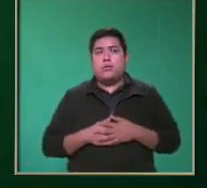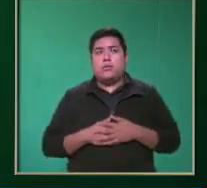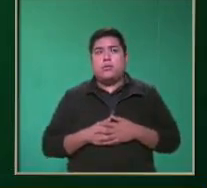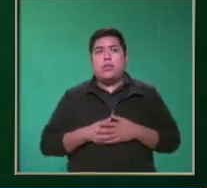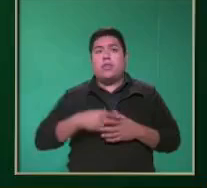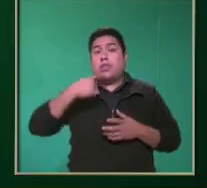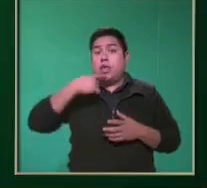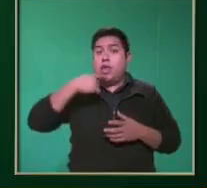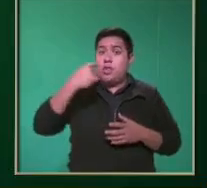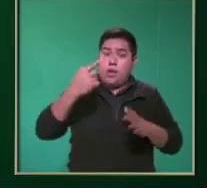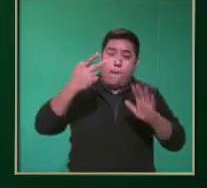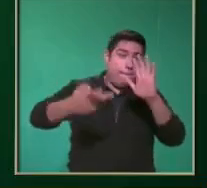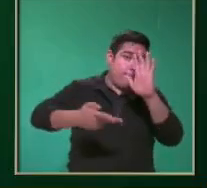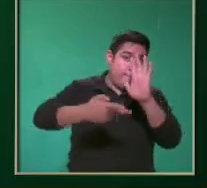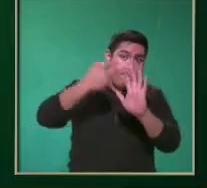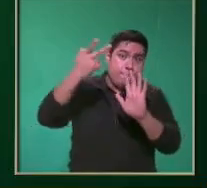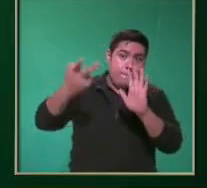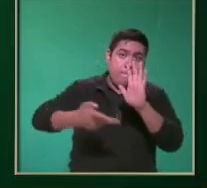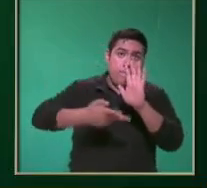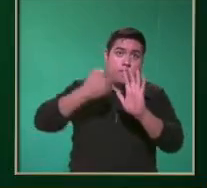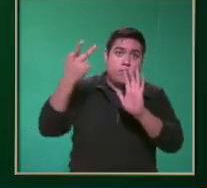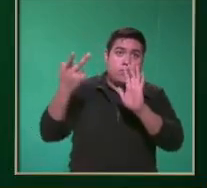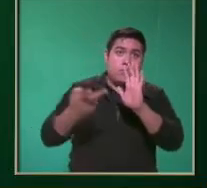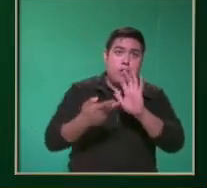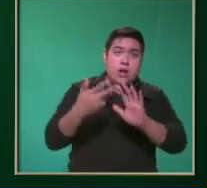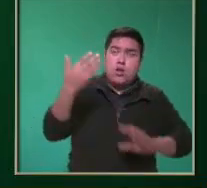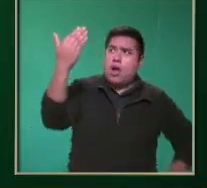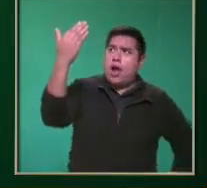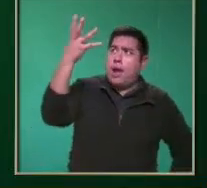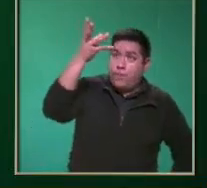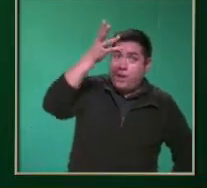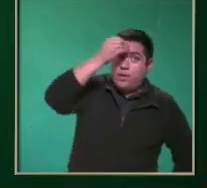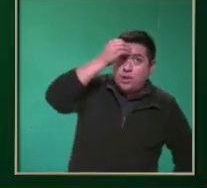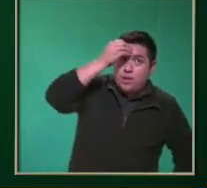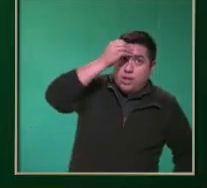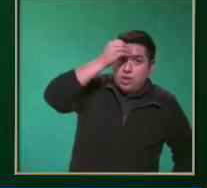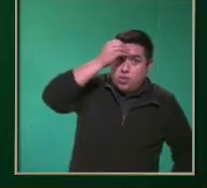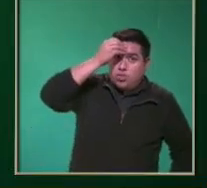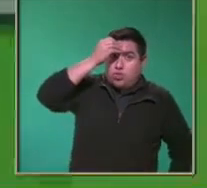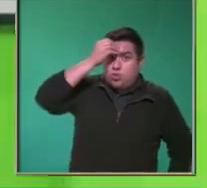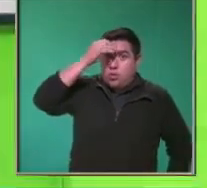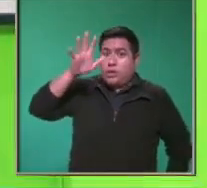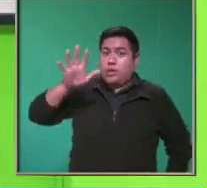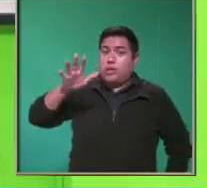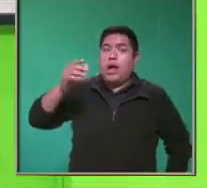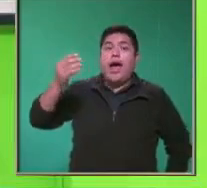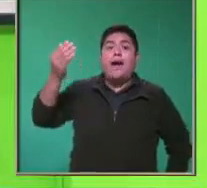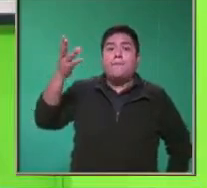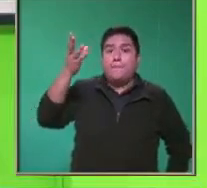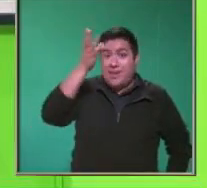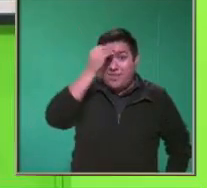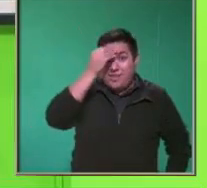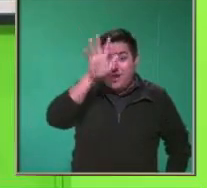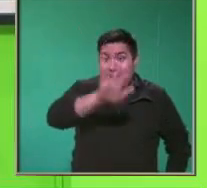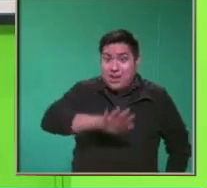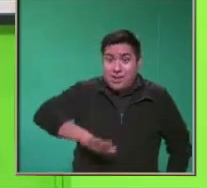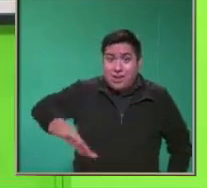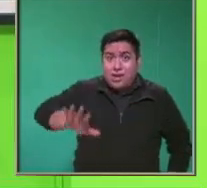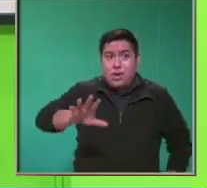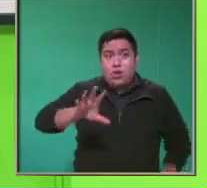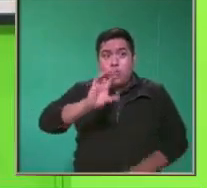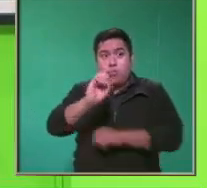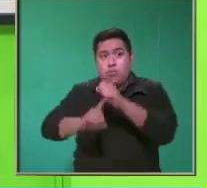diciendo que el conocimiento me da oportunidad de proteger los espacios. Vamos a ir a un